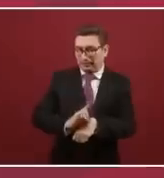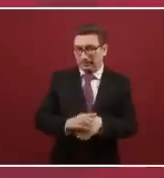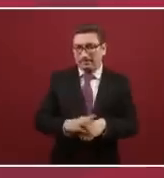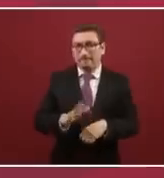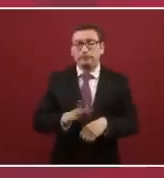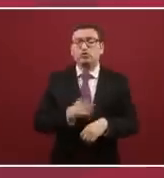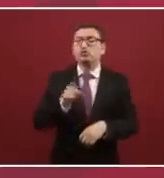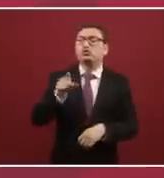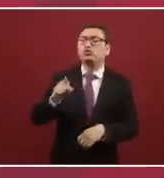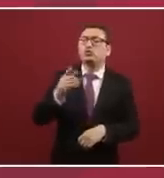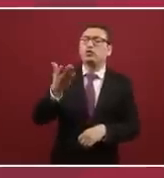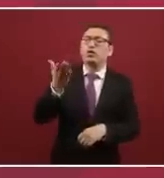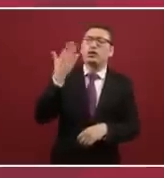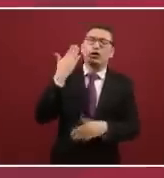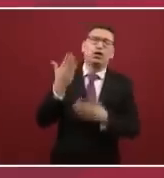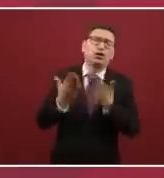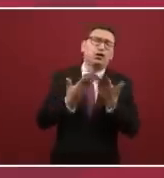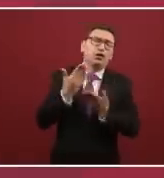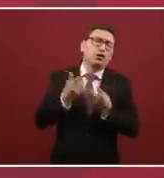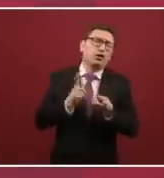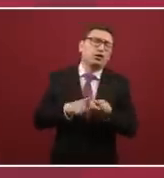¿Dónde estudiaste?